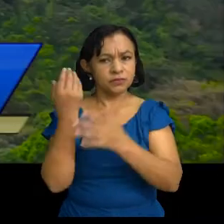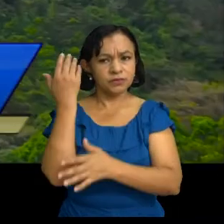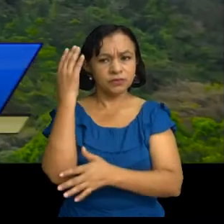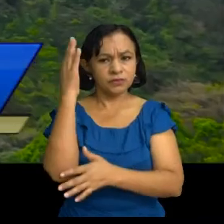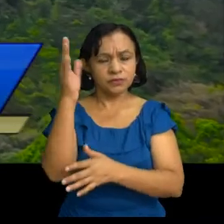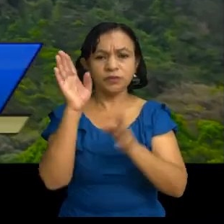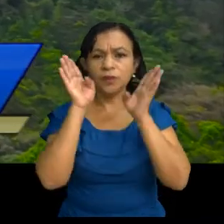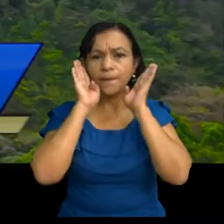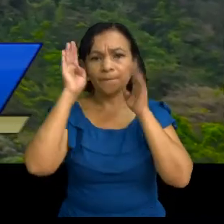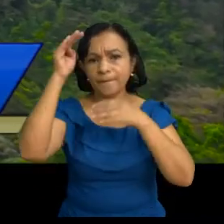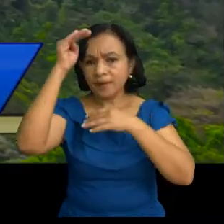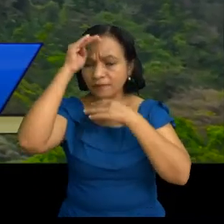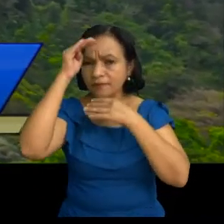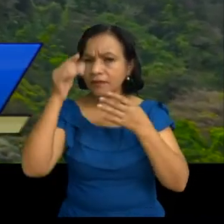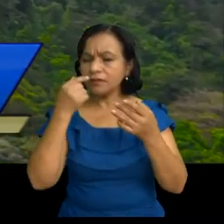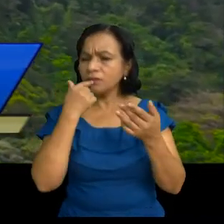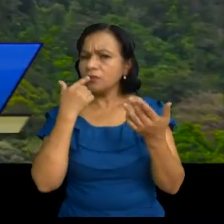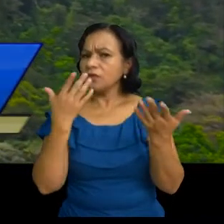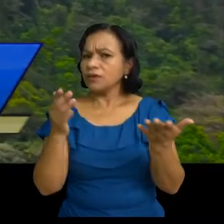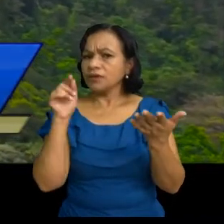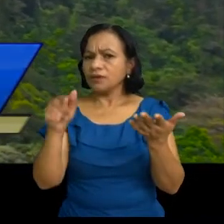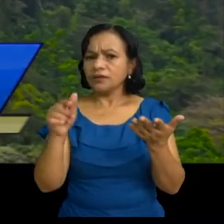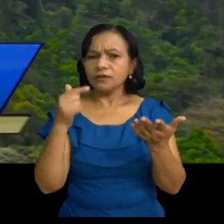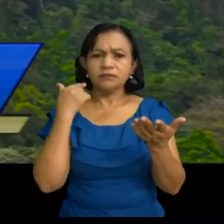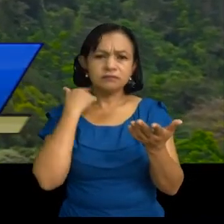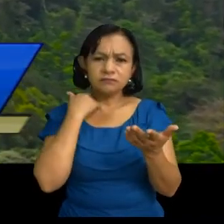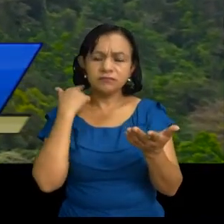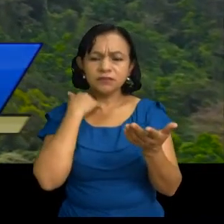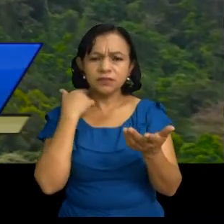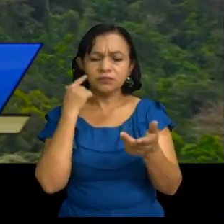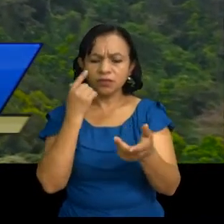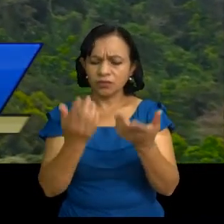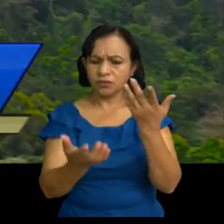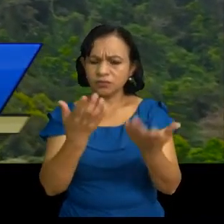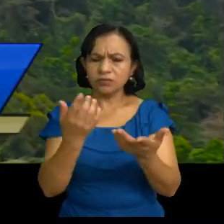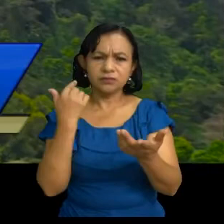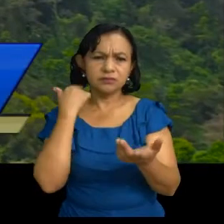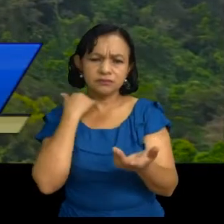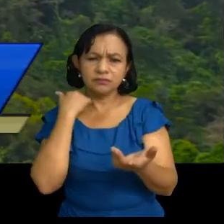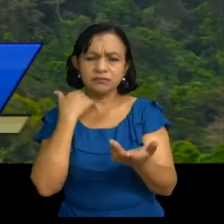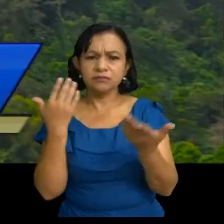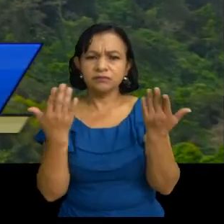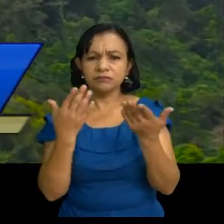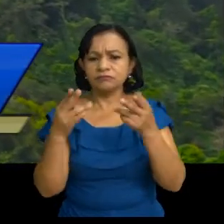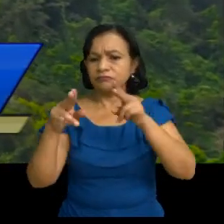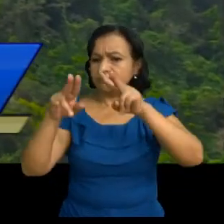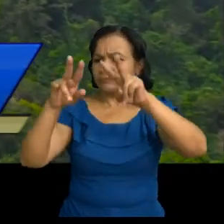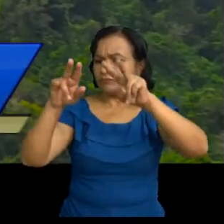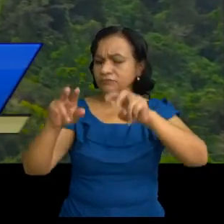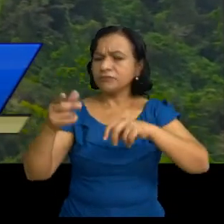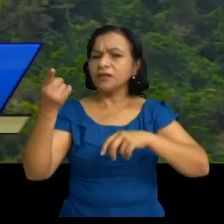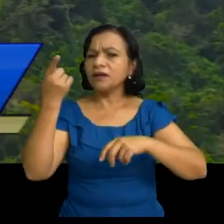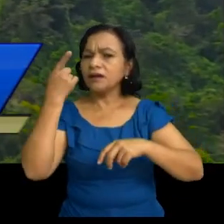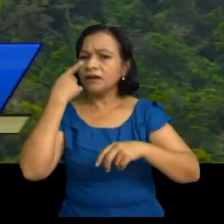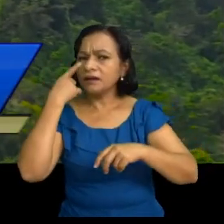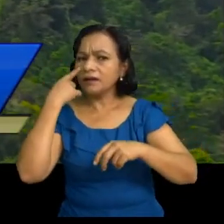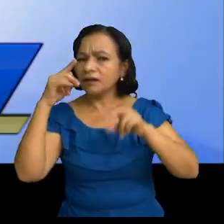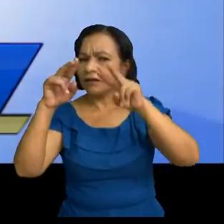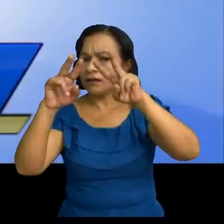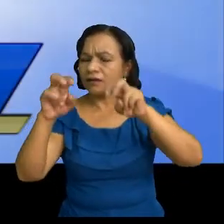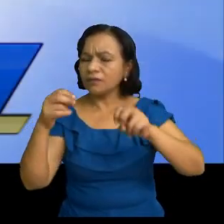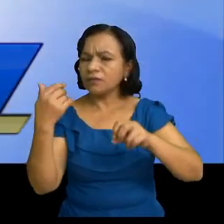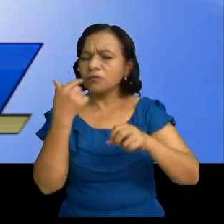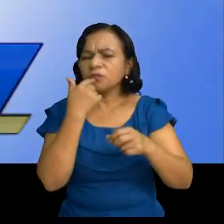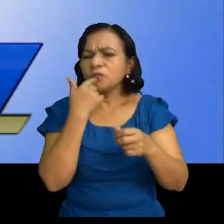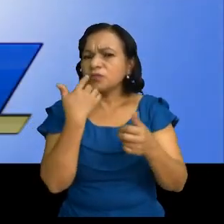privada y todos los años se ha estado quemando pues vamos a revisar cuál es